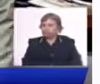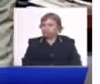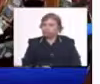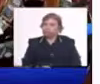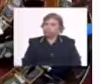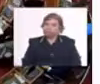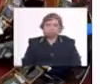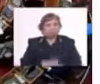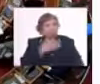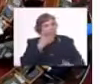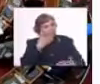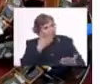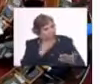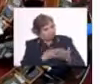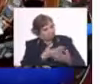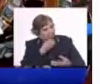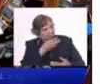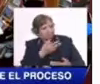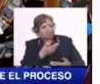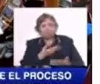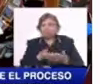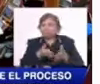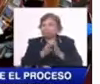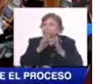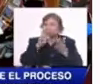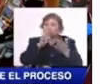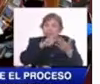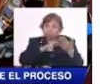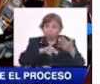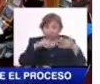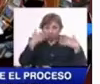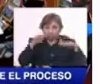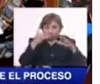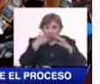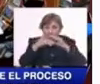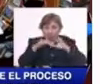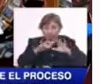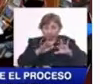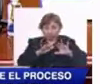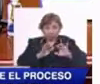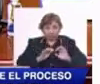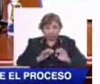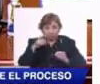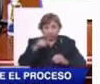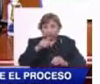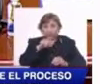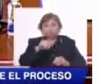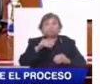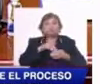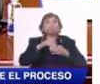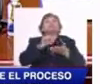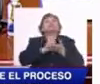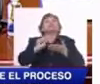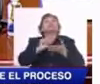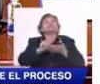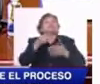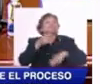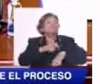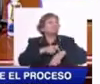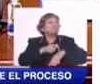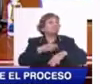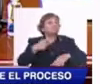Bien, gracias, congresista. El texto ya está siendo colocado en el sistema.